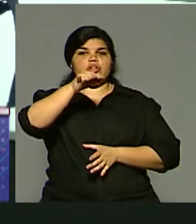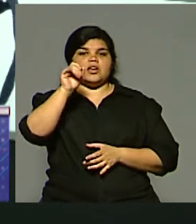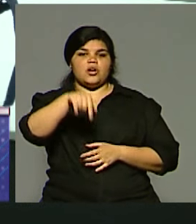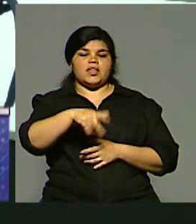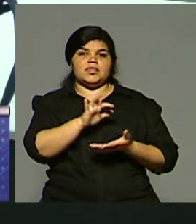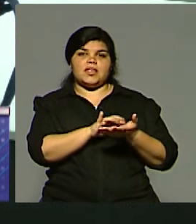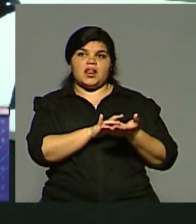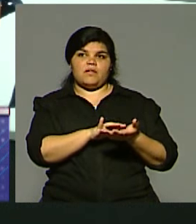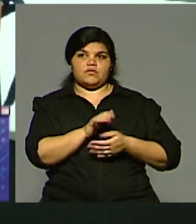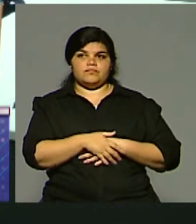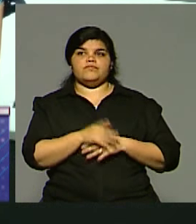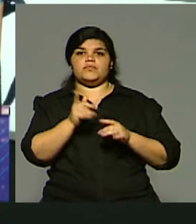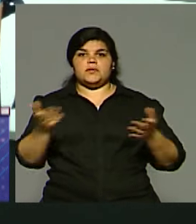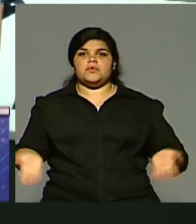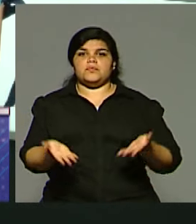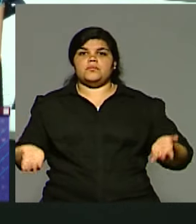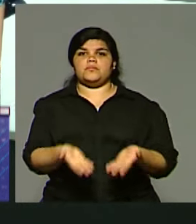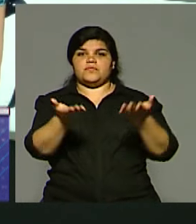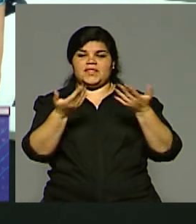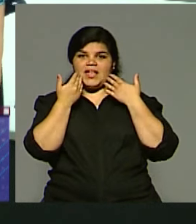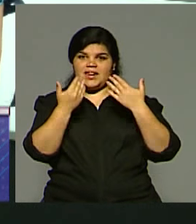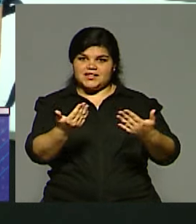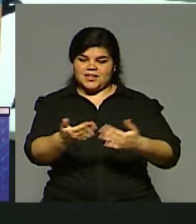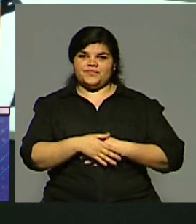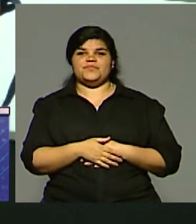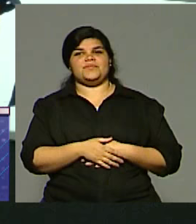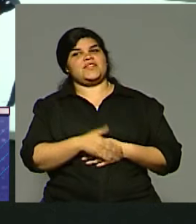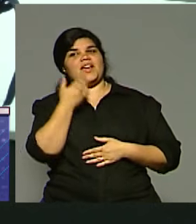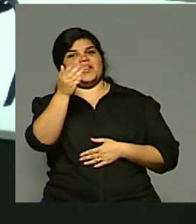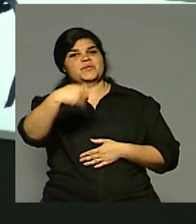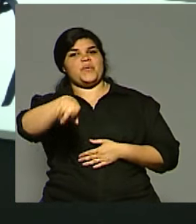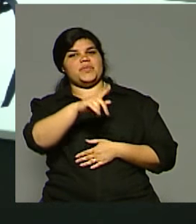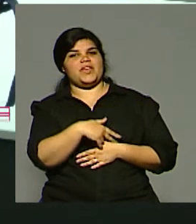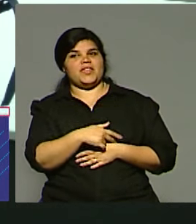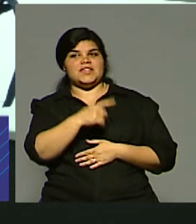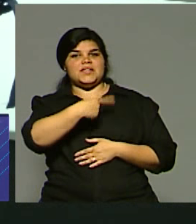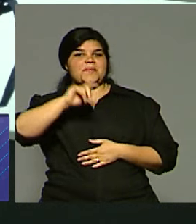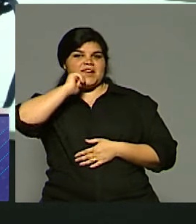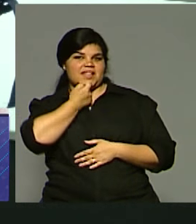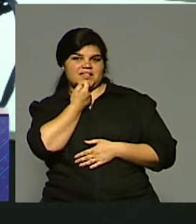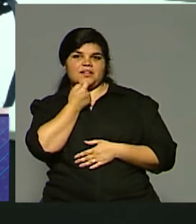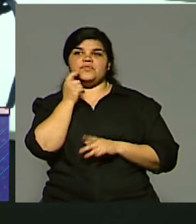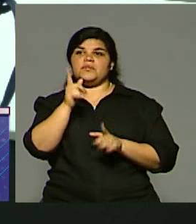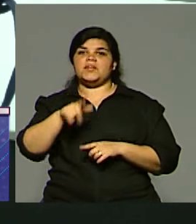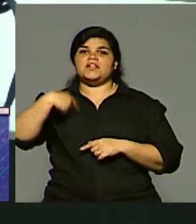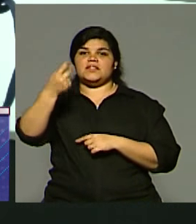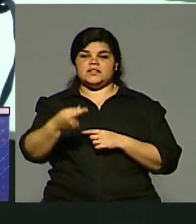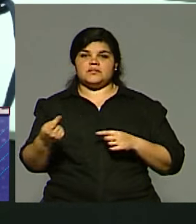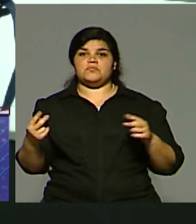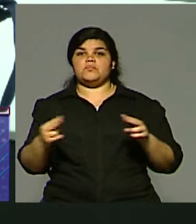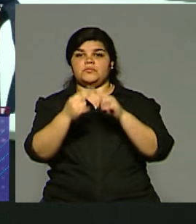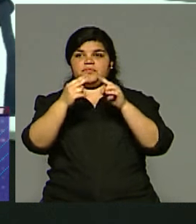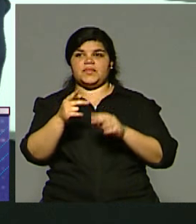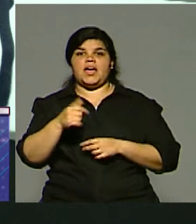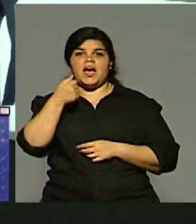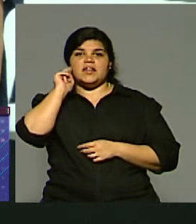teléfono celular. Ariel. Vamos a fomentar el concurso. Muchas gracias, Ariel. Dale, buenísimo. No, gracias a ustedes, chicos. Y buena semana. Gracias. Igualmente será hasta la semana que viene. Ariel